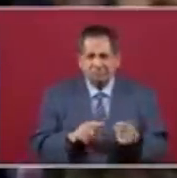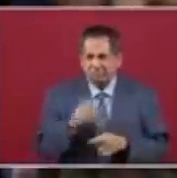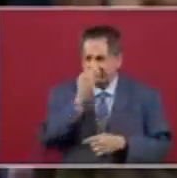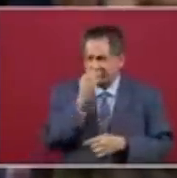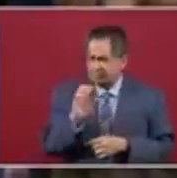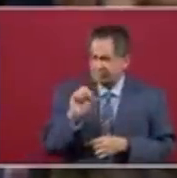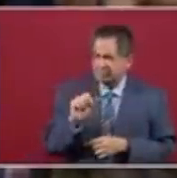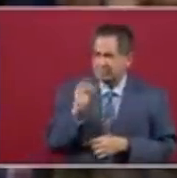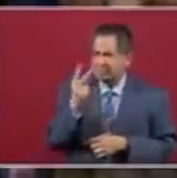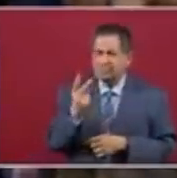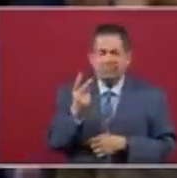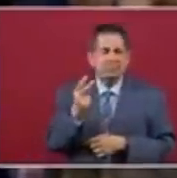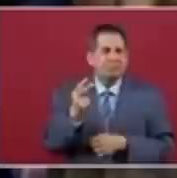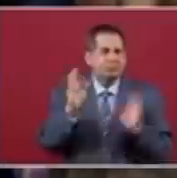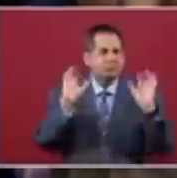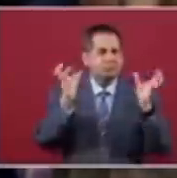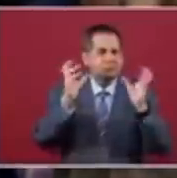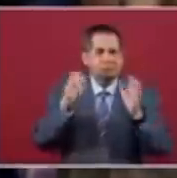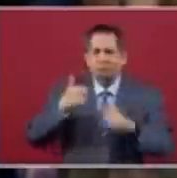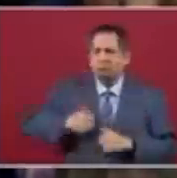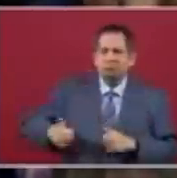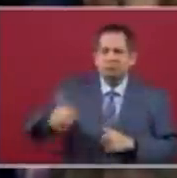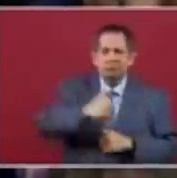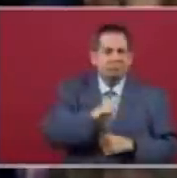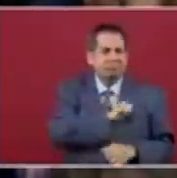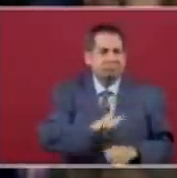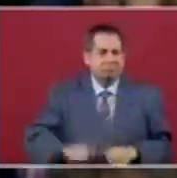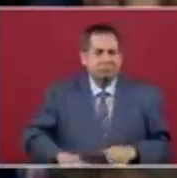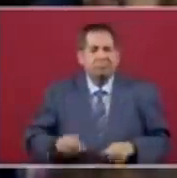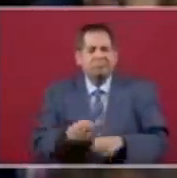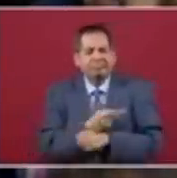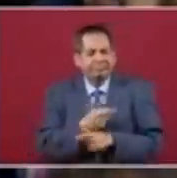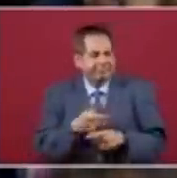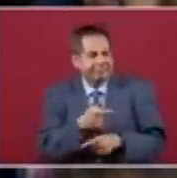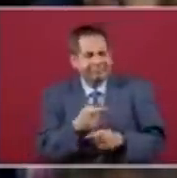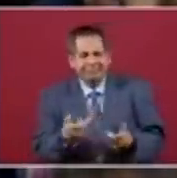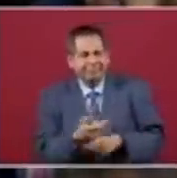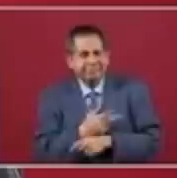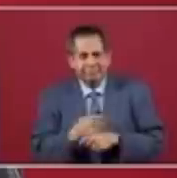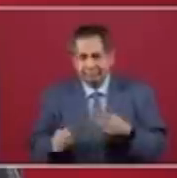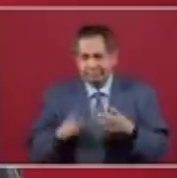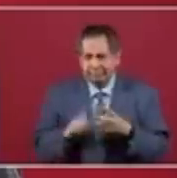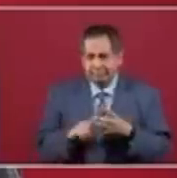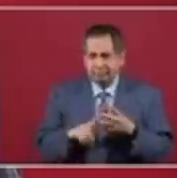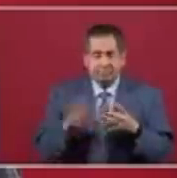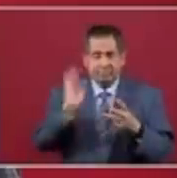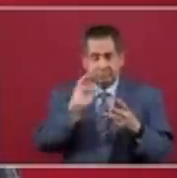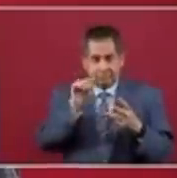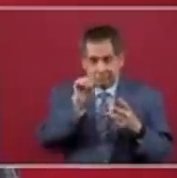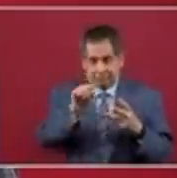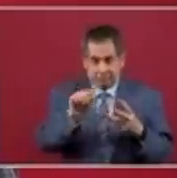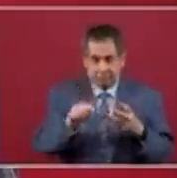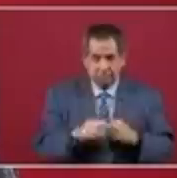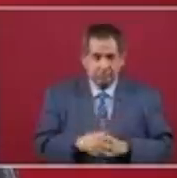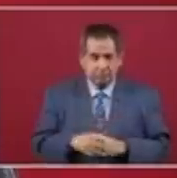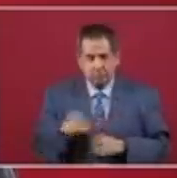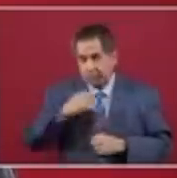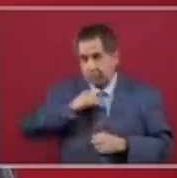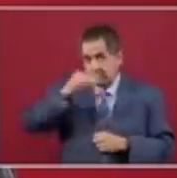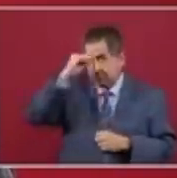por alcaldía. ¿Qué pasa ahí? Y la tercera, si usted